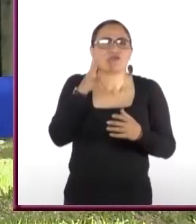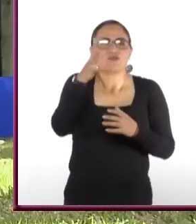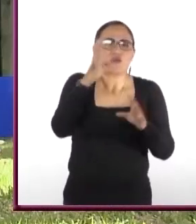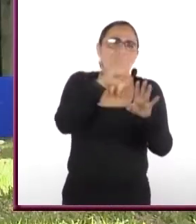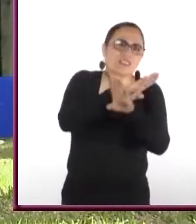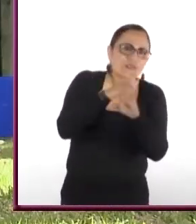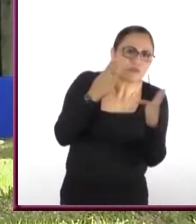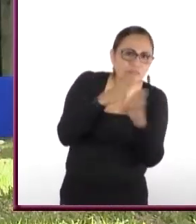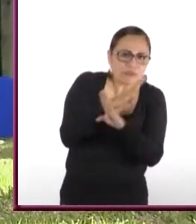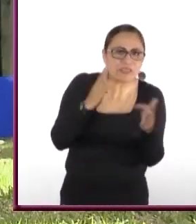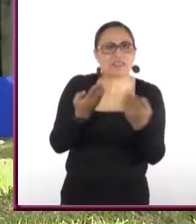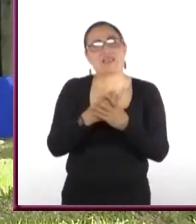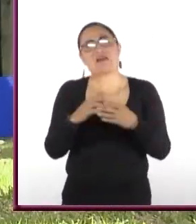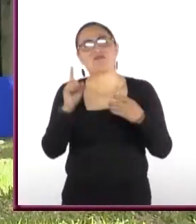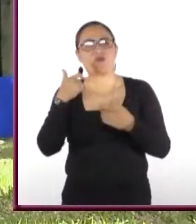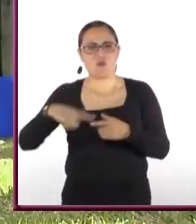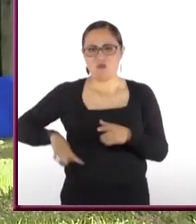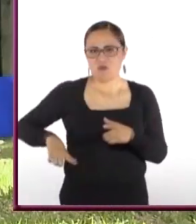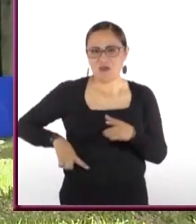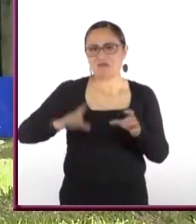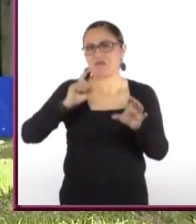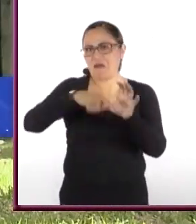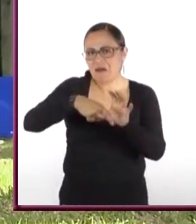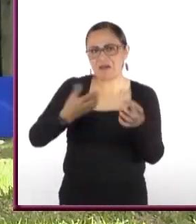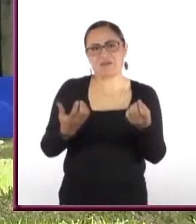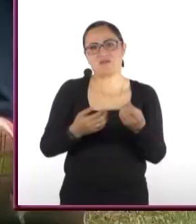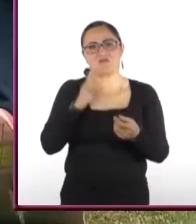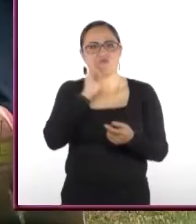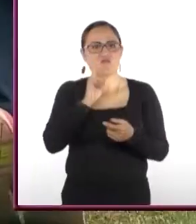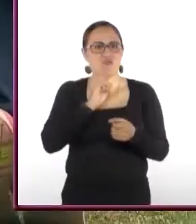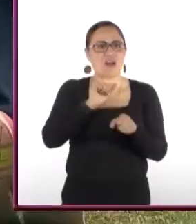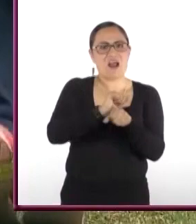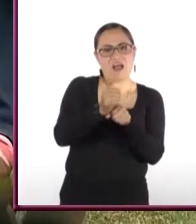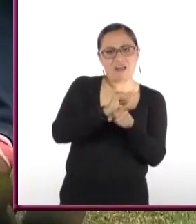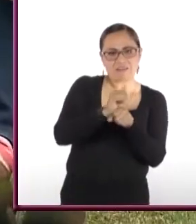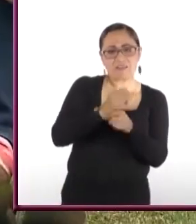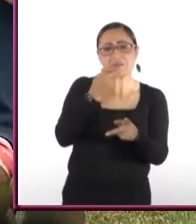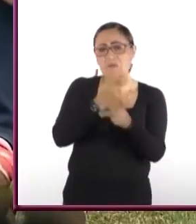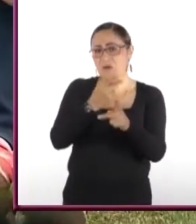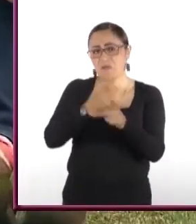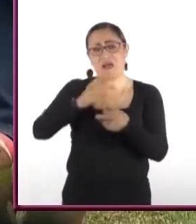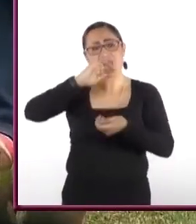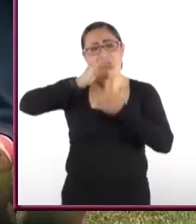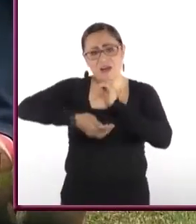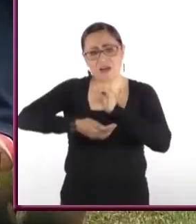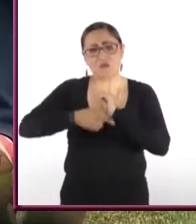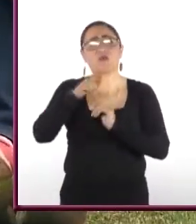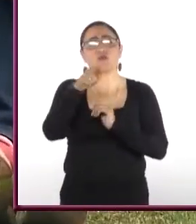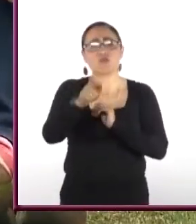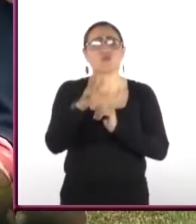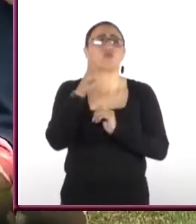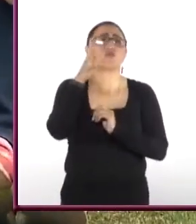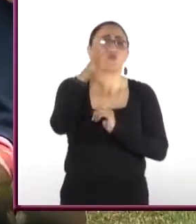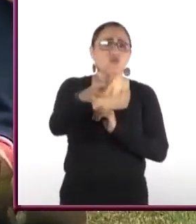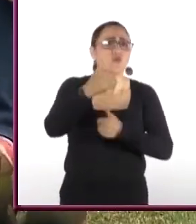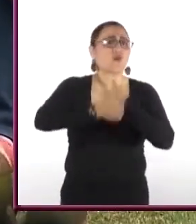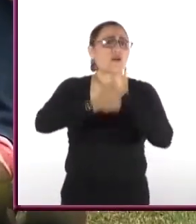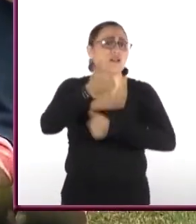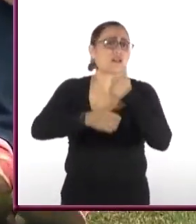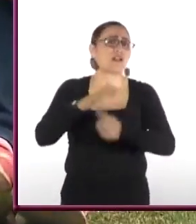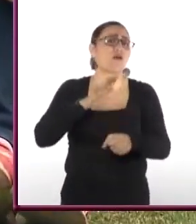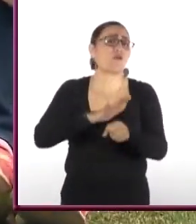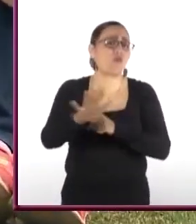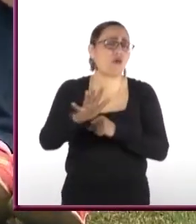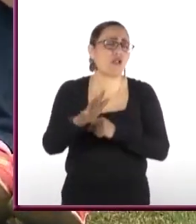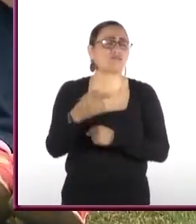espía, diplomática, bailarina, actriz. Cuando terminé la prepa, mi padre me dijo, ¿qué quieres estudiar? Y